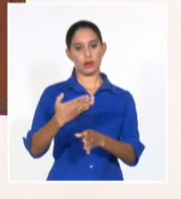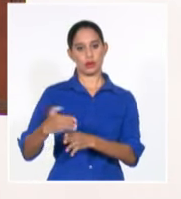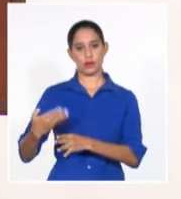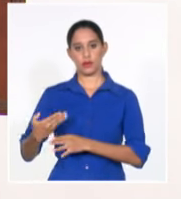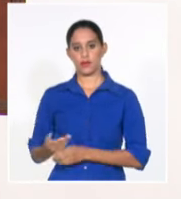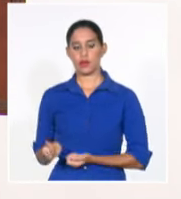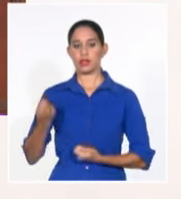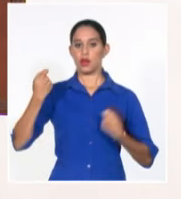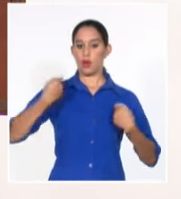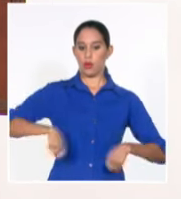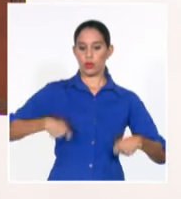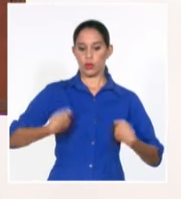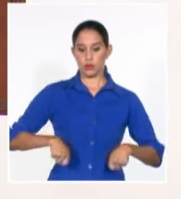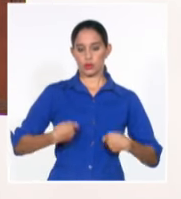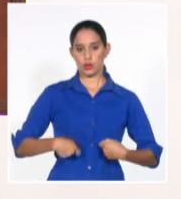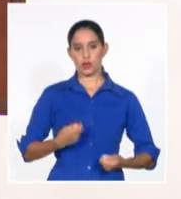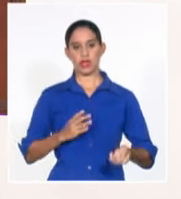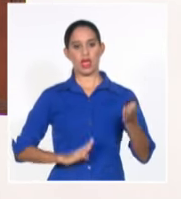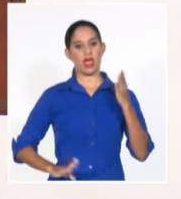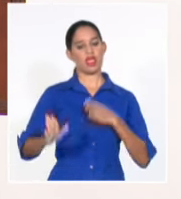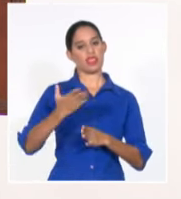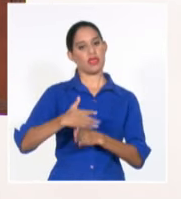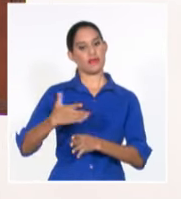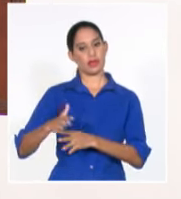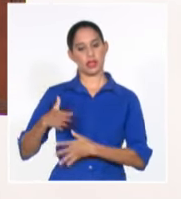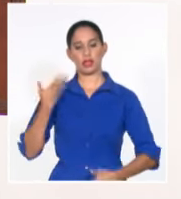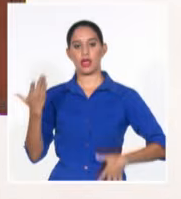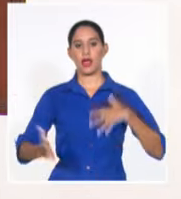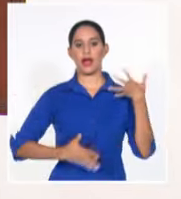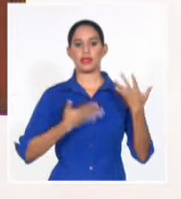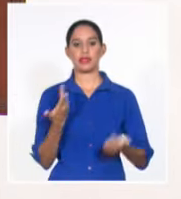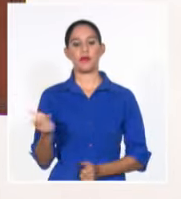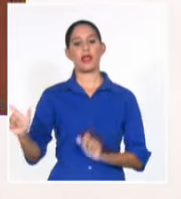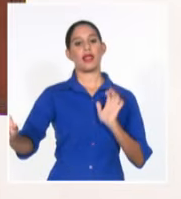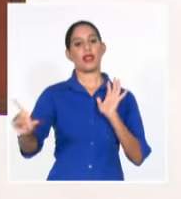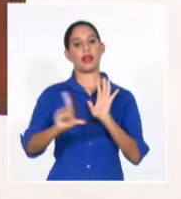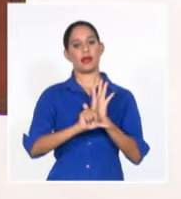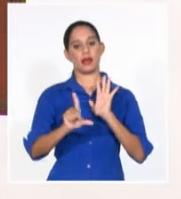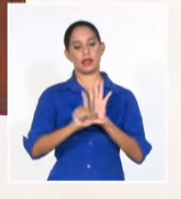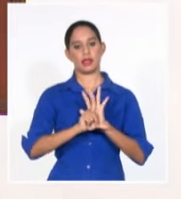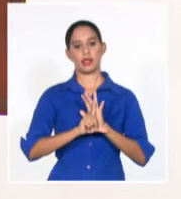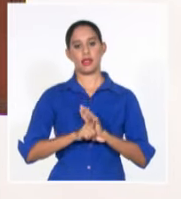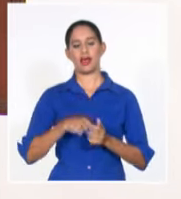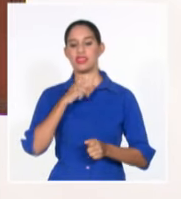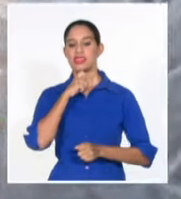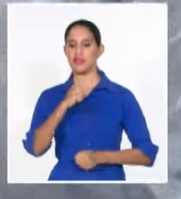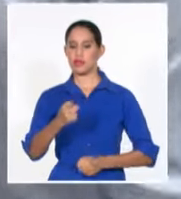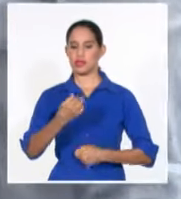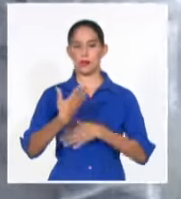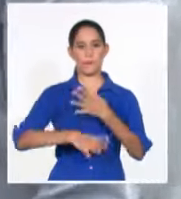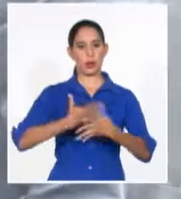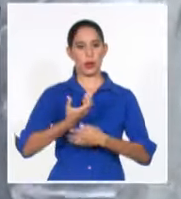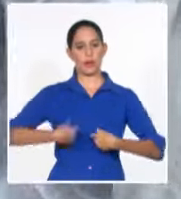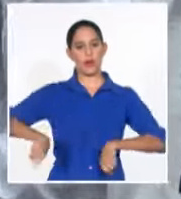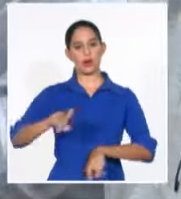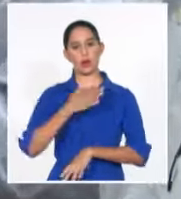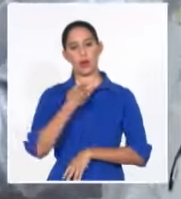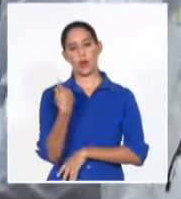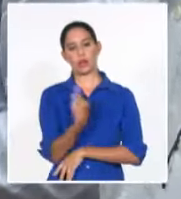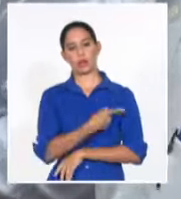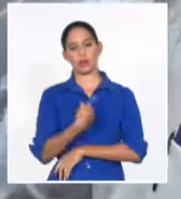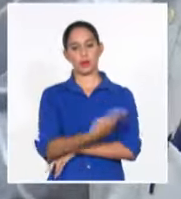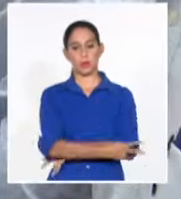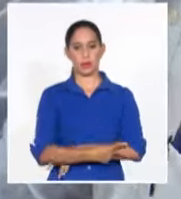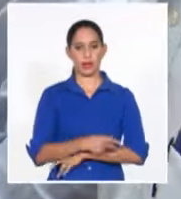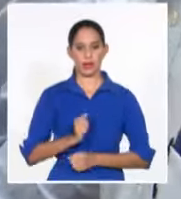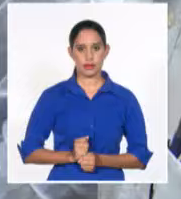justicia y la ejecución de diversas actividades de control de la legalidad en circunstancias complejas para nuestro país. El sello conmemorativo por